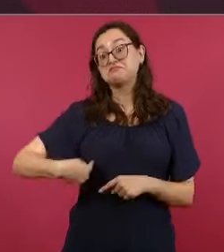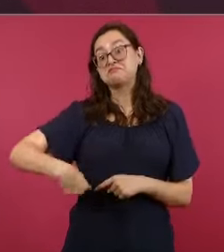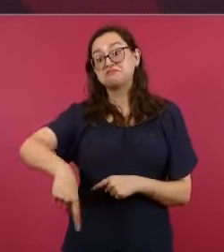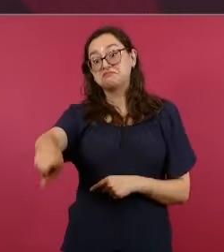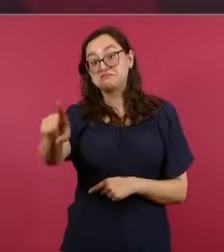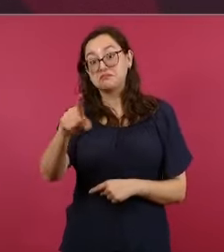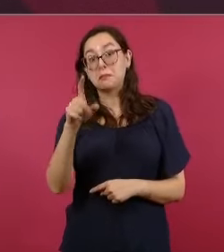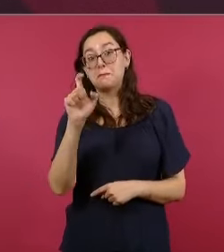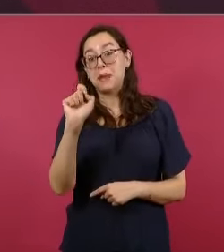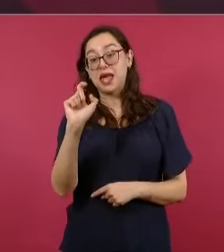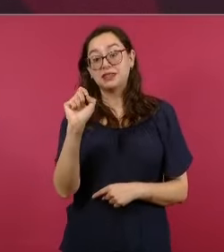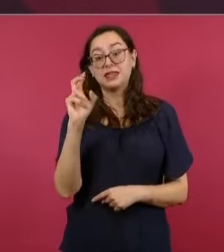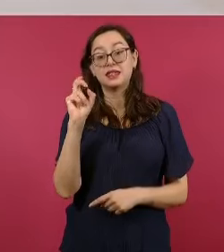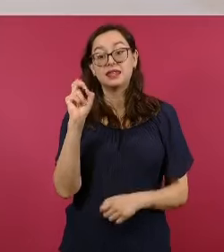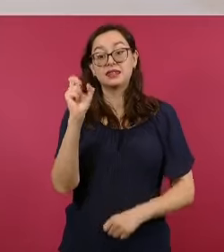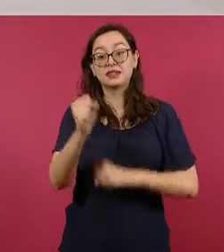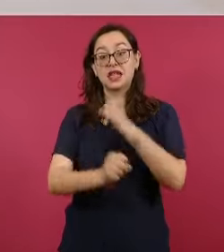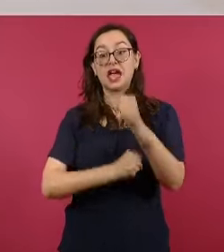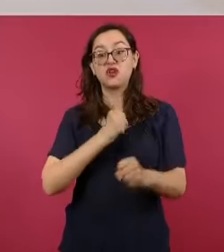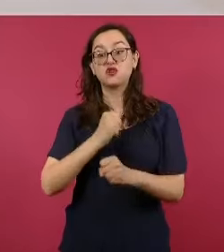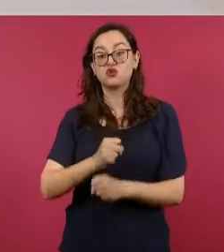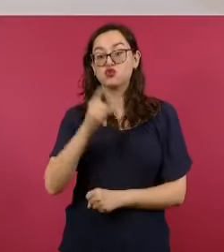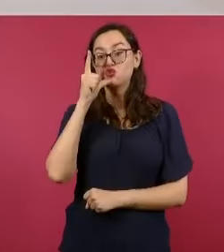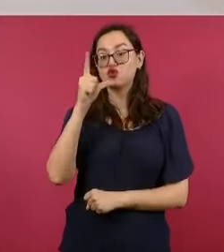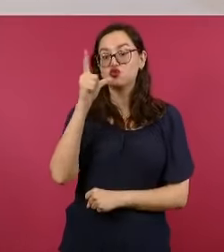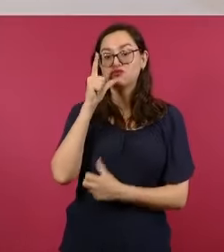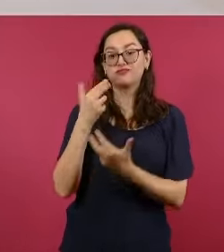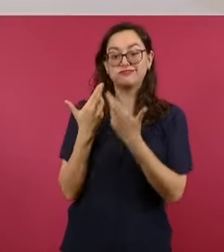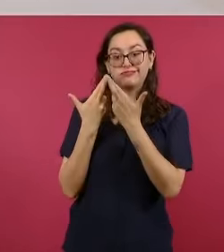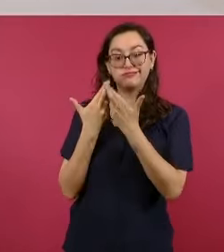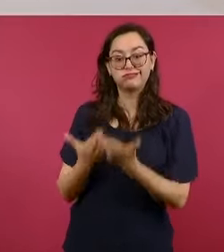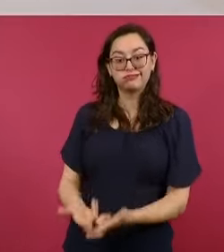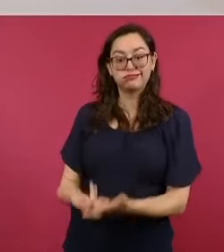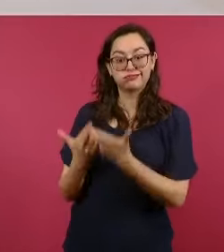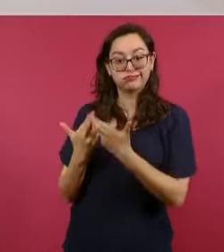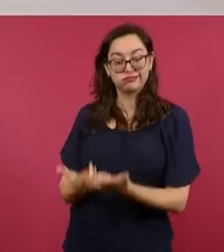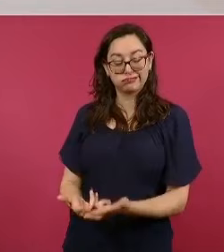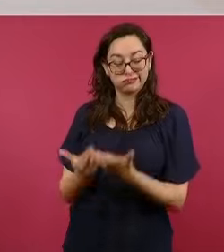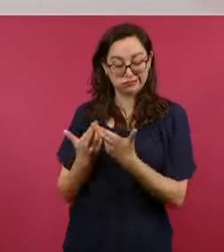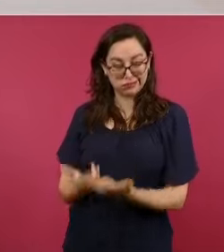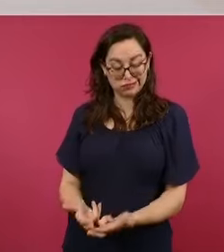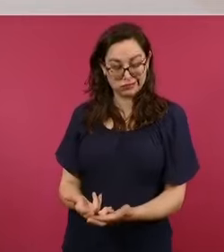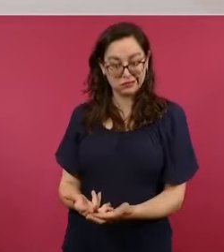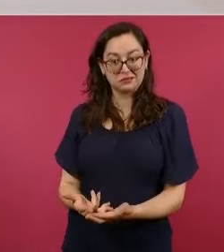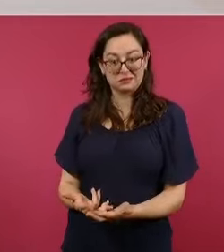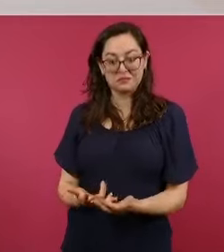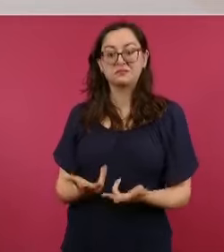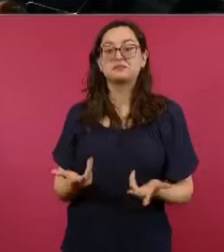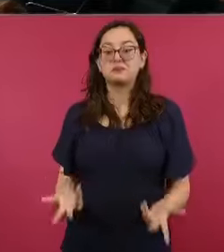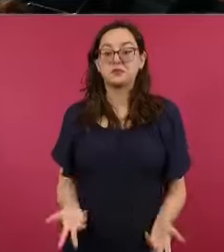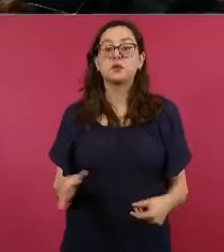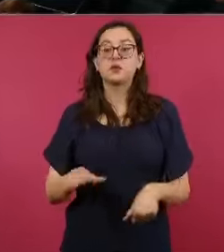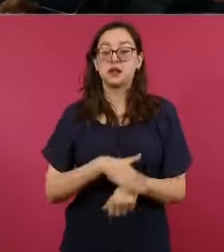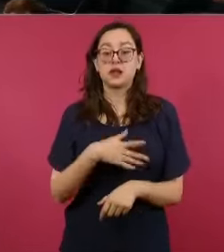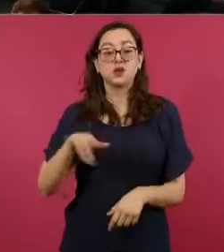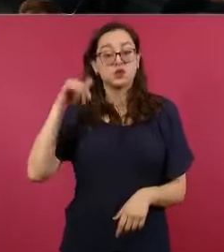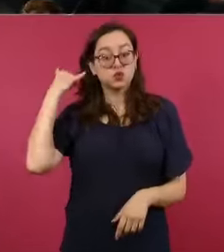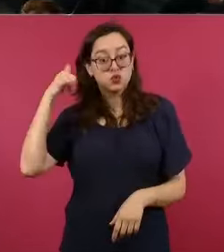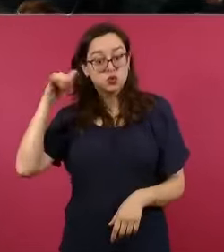30 años el consumo de energía estamos hablando de una